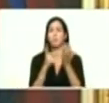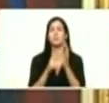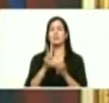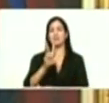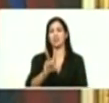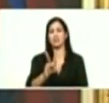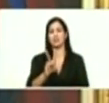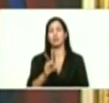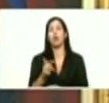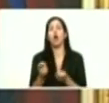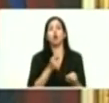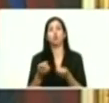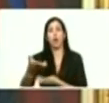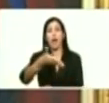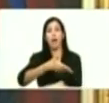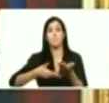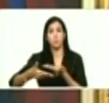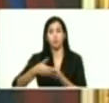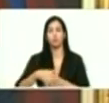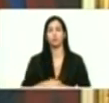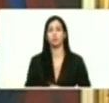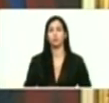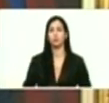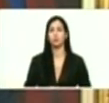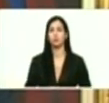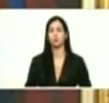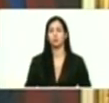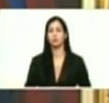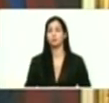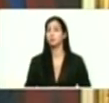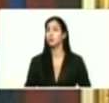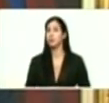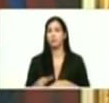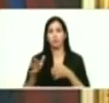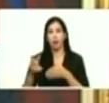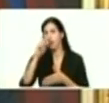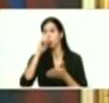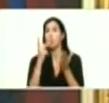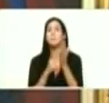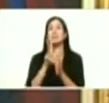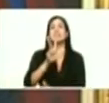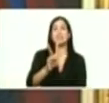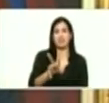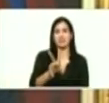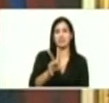un sistema de control de cambio solo hasta el 2003